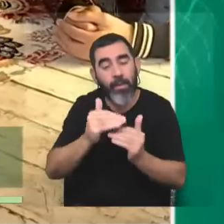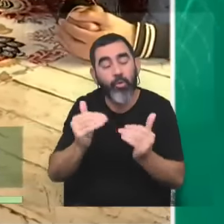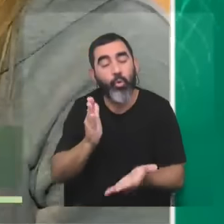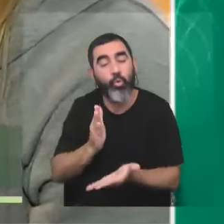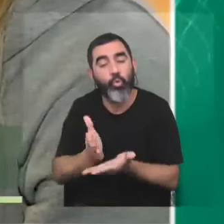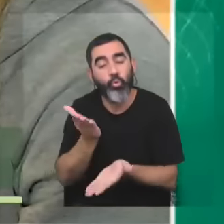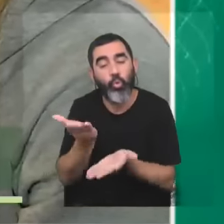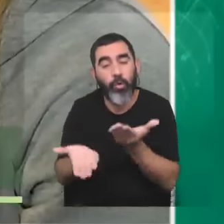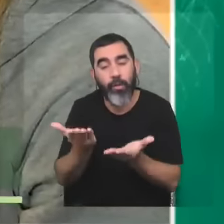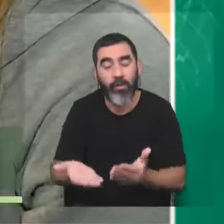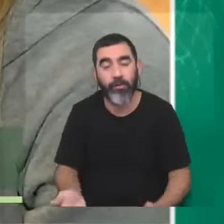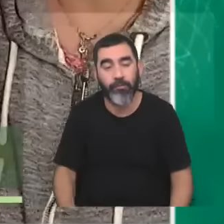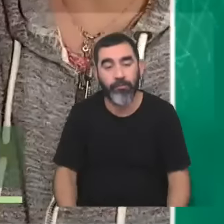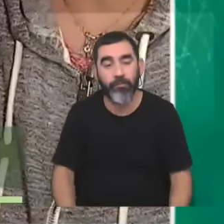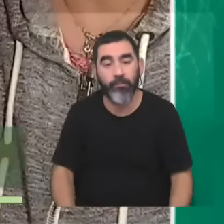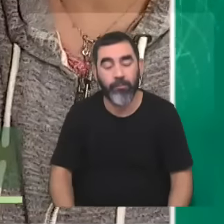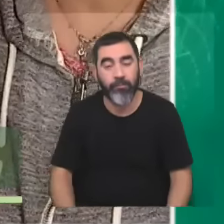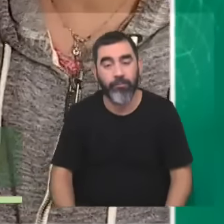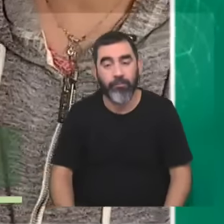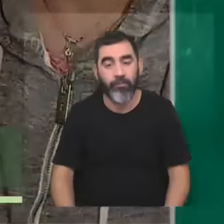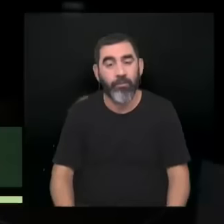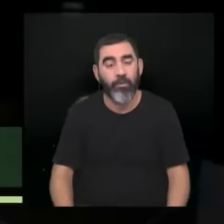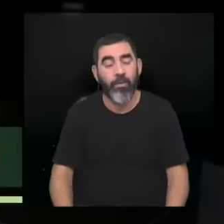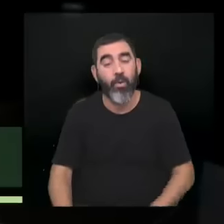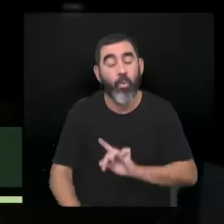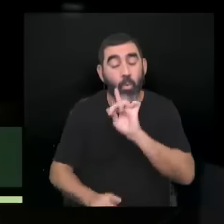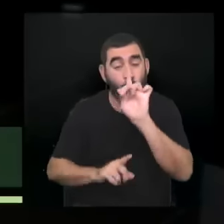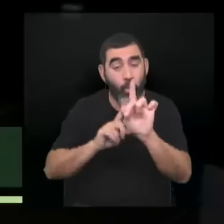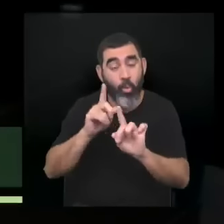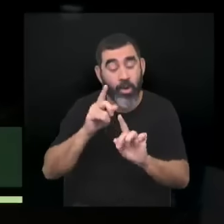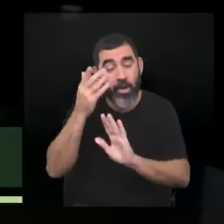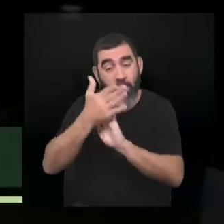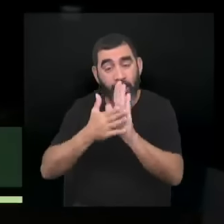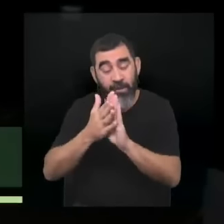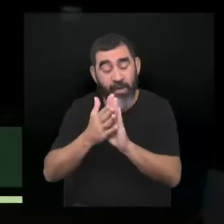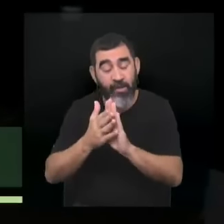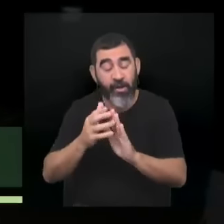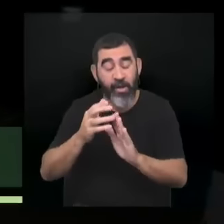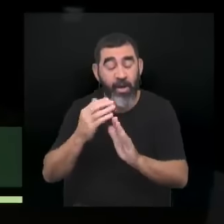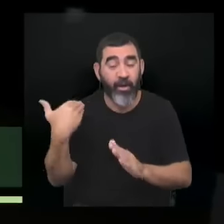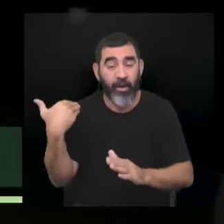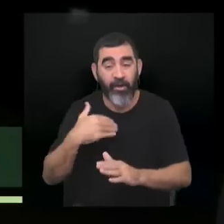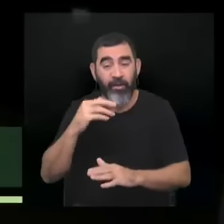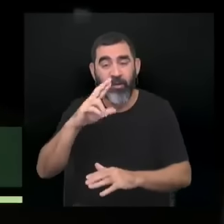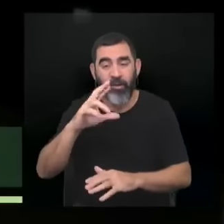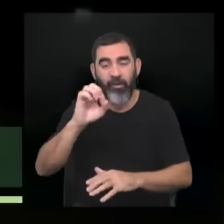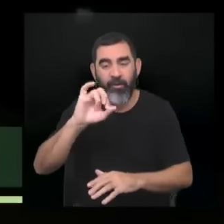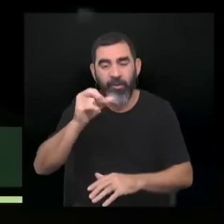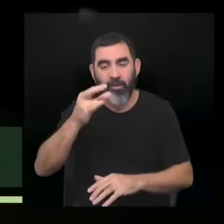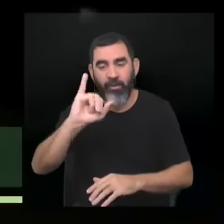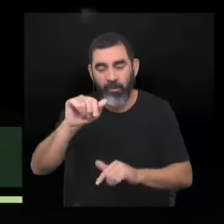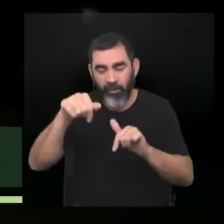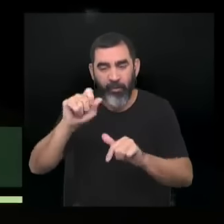más y que eso derrame no e la Universidad Nacional de Rosario bueno lleva este plan lo veniz a hoy a